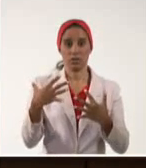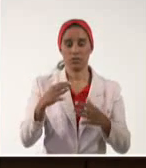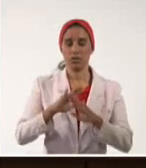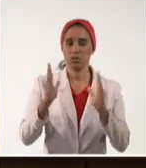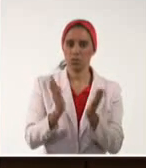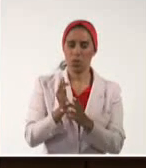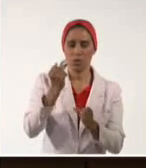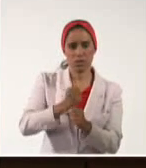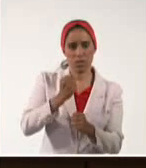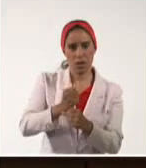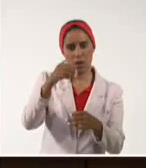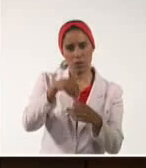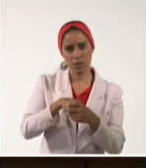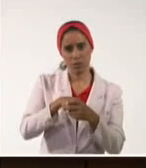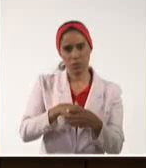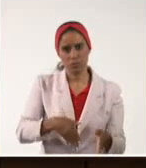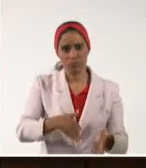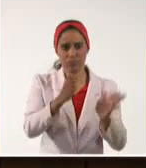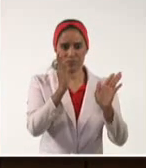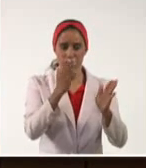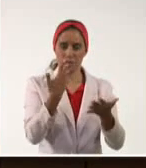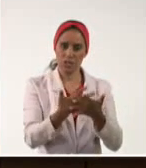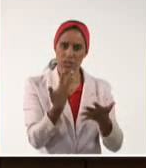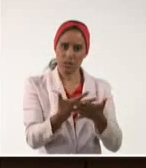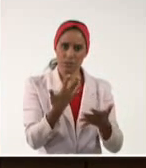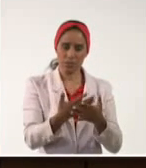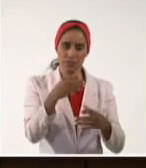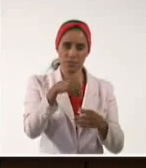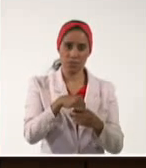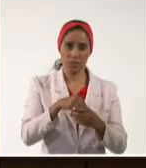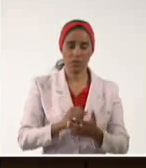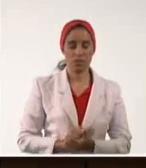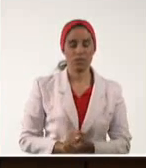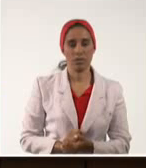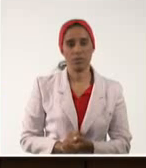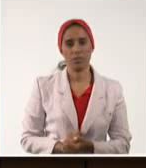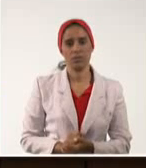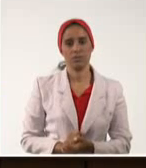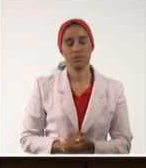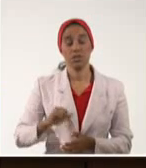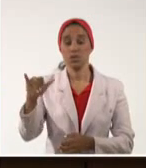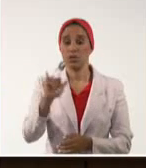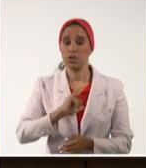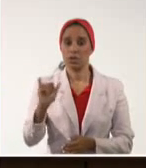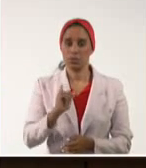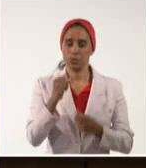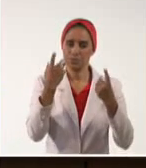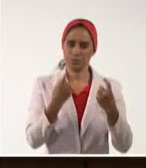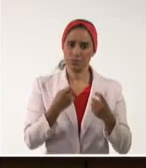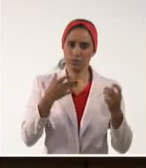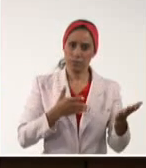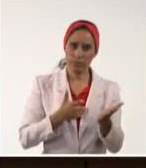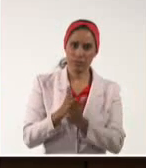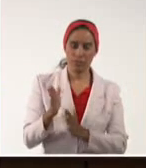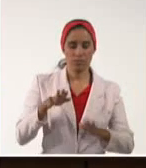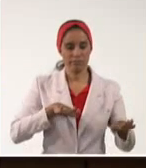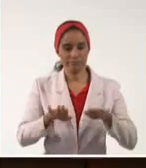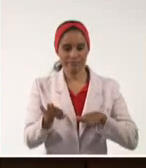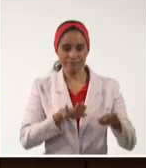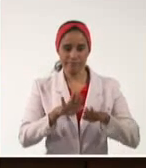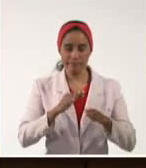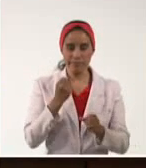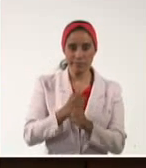por las instituciones encargadas de su aplicación. No obstante, es necesario que estos continúen preparándose en pos de su